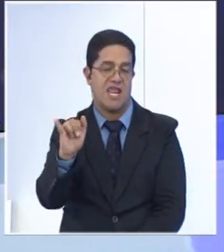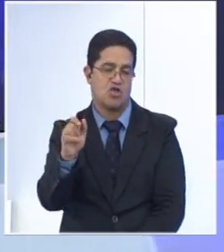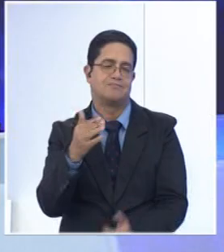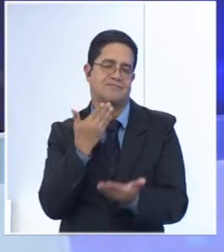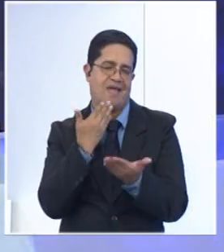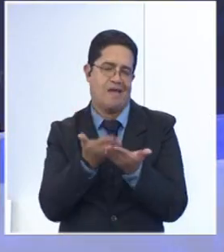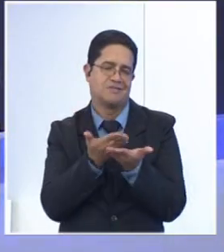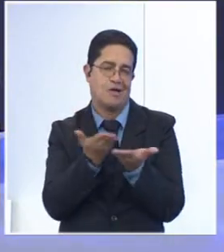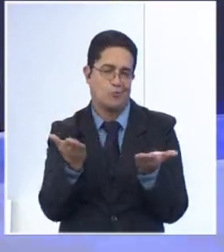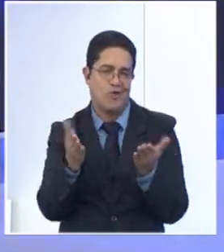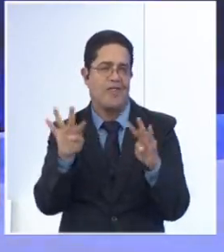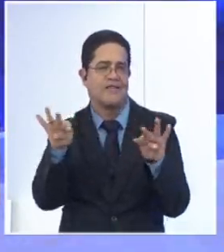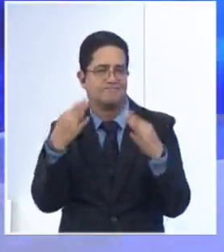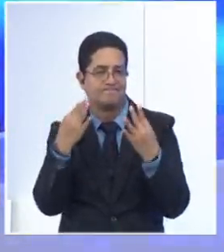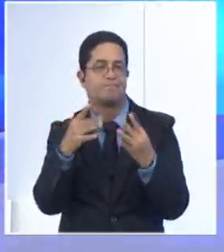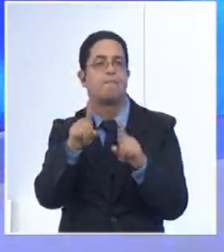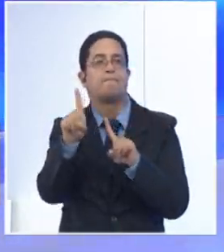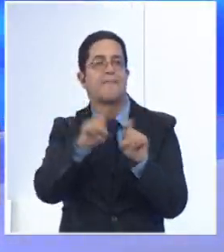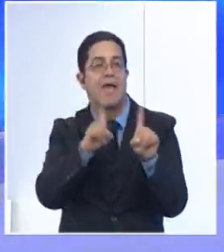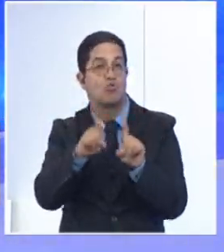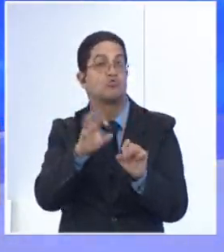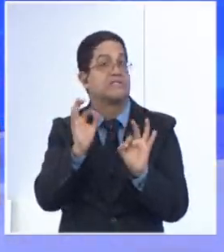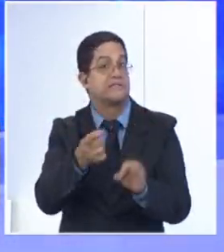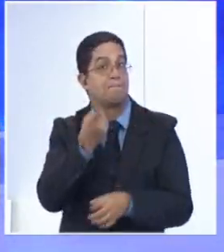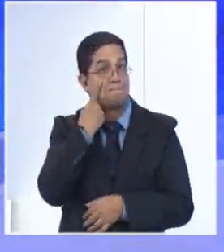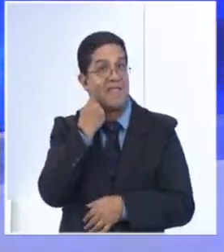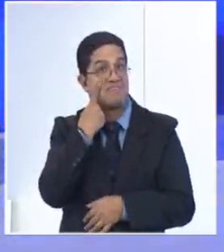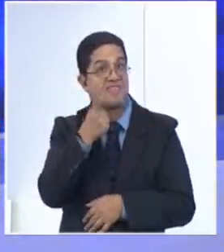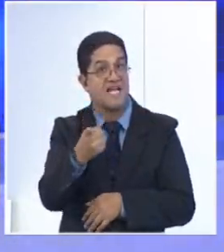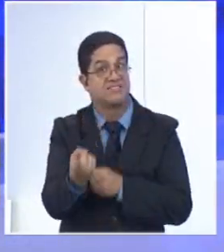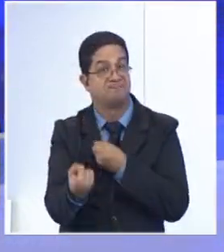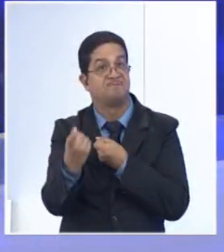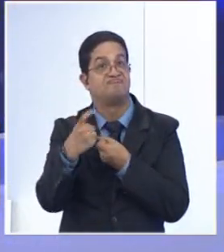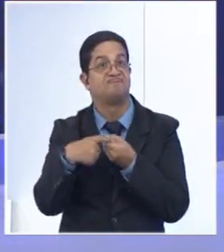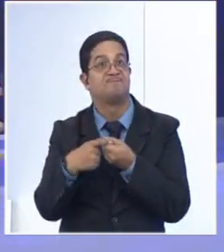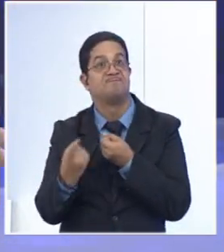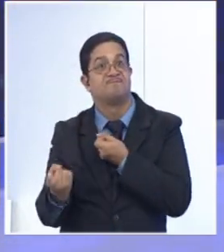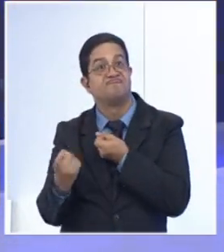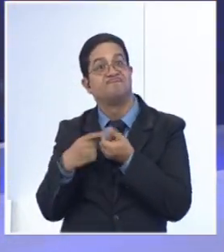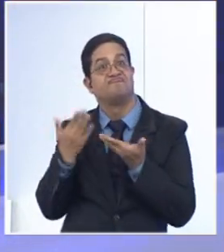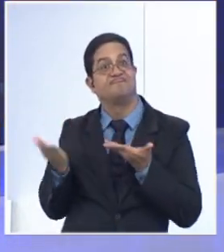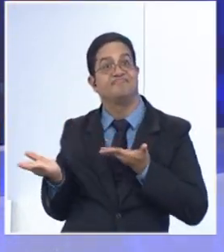sus preguntas. Así que muy atentos con ustedes, como siempre, con la participación.